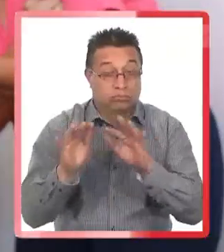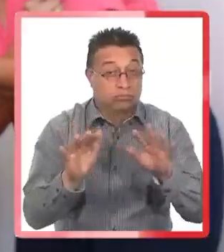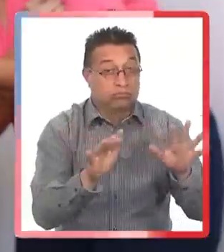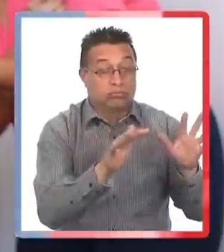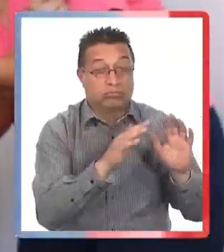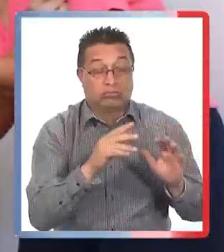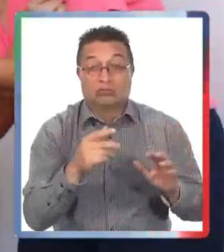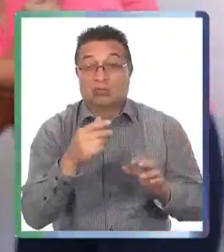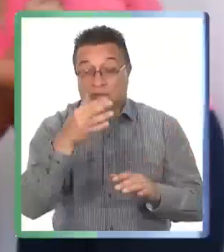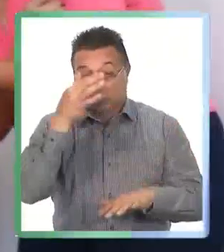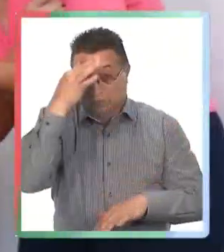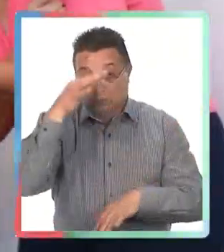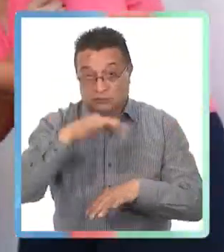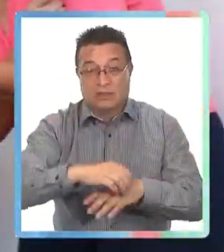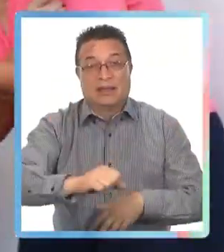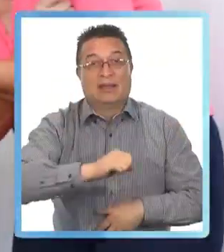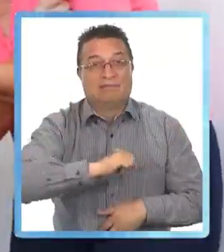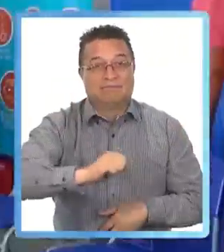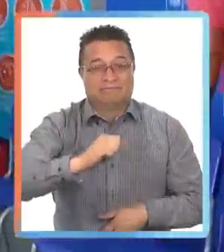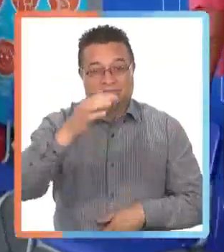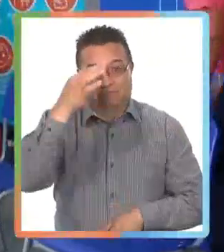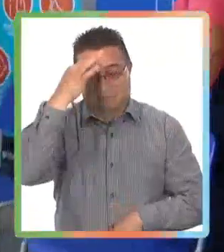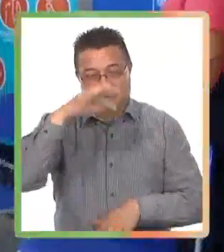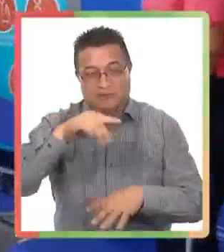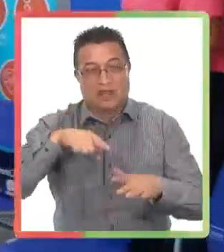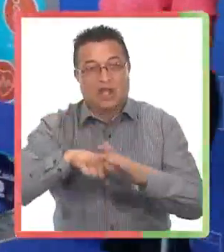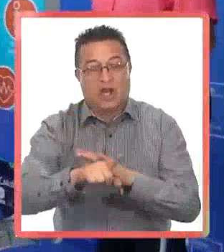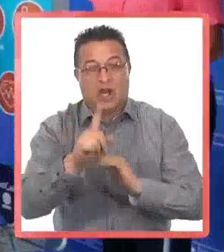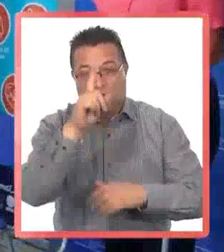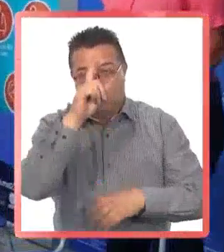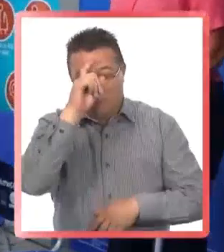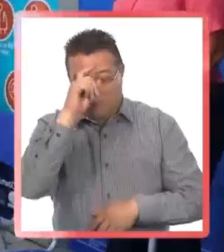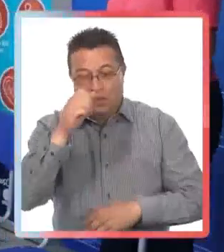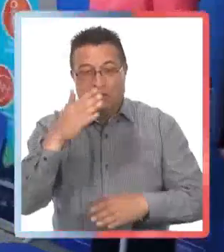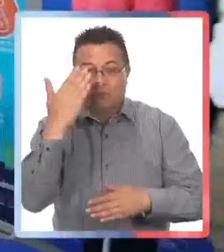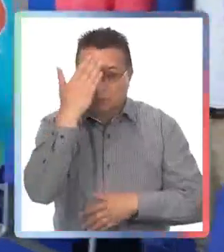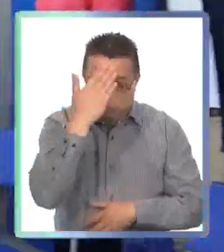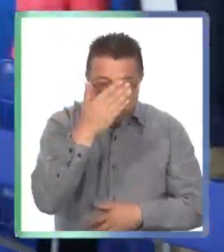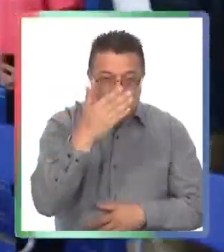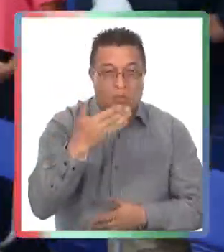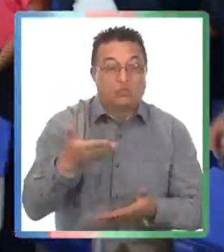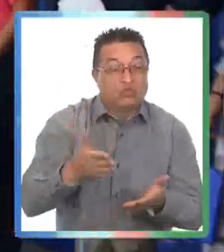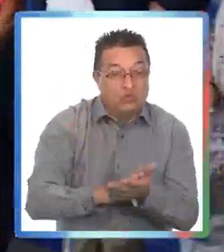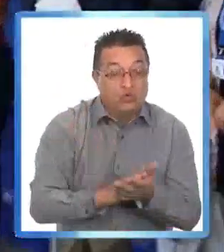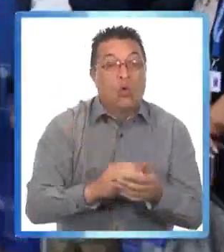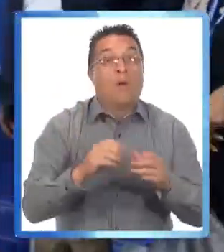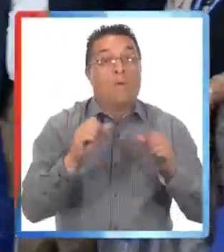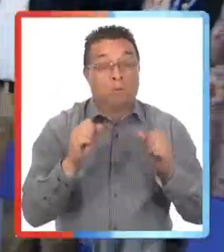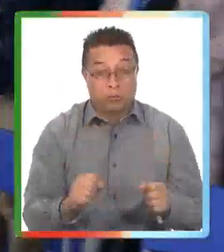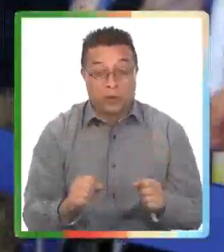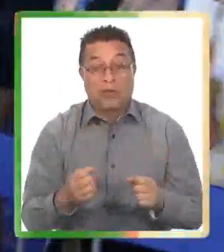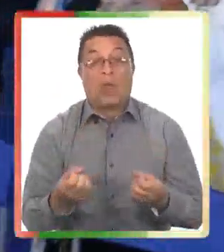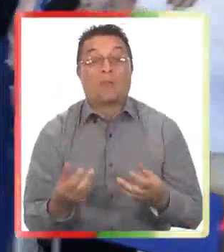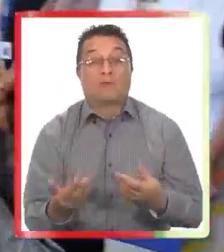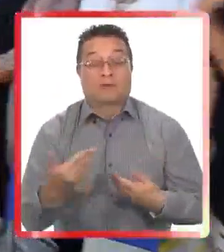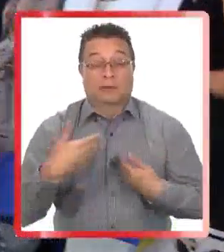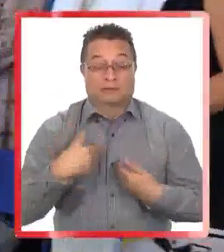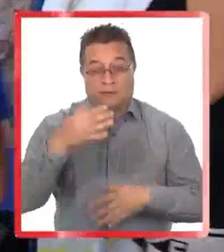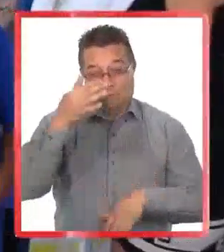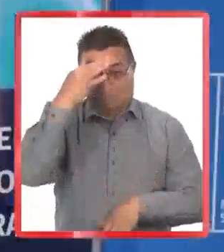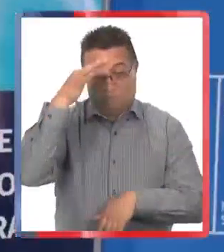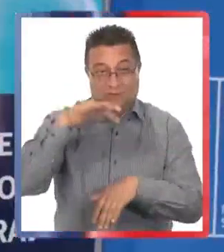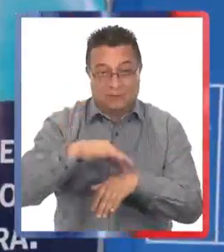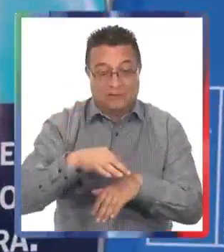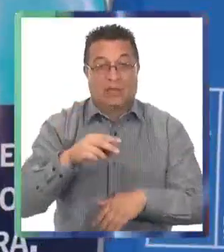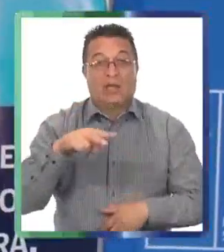circulación viral y evitar así hospitalizaciones, complicaciones e incluso la muerte que pueden llegar a provocar